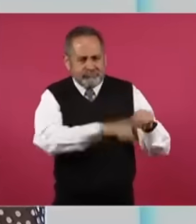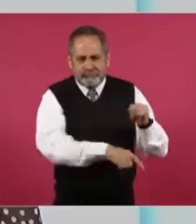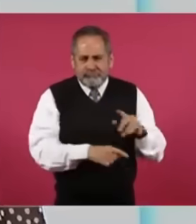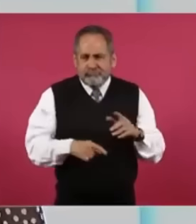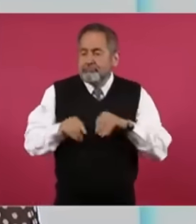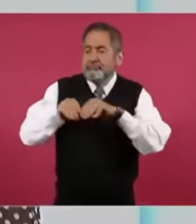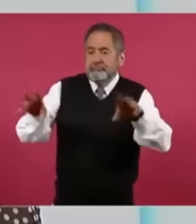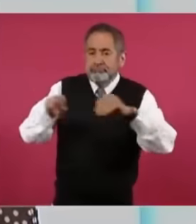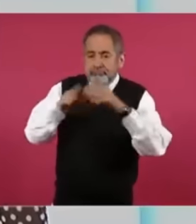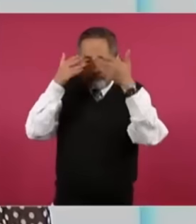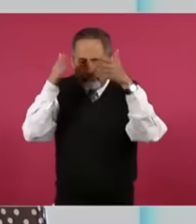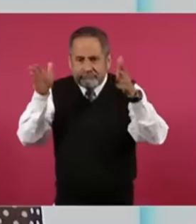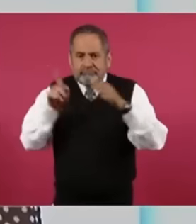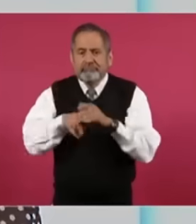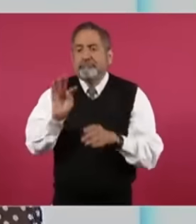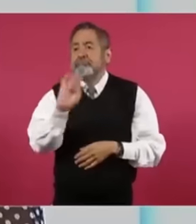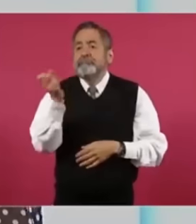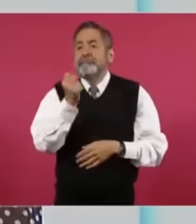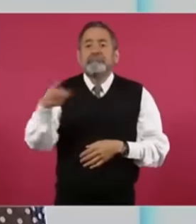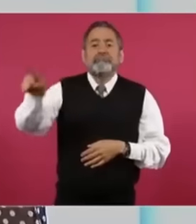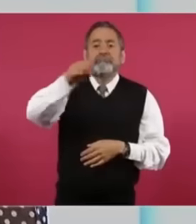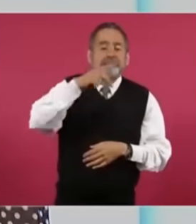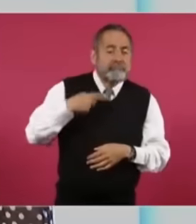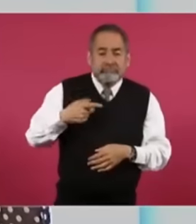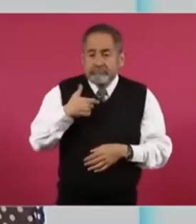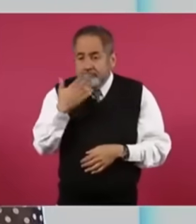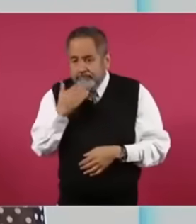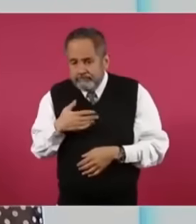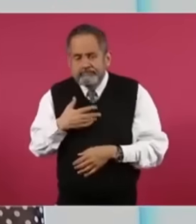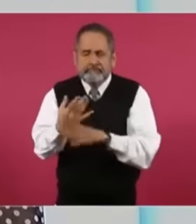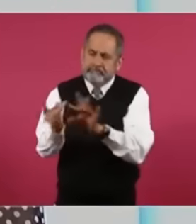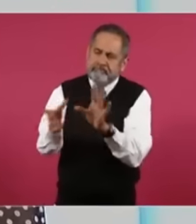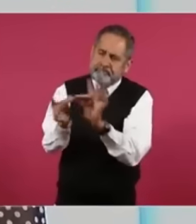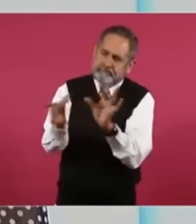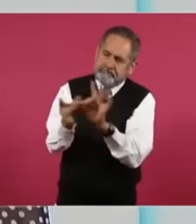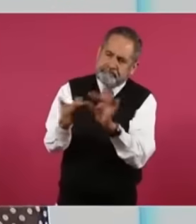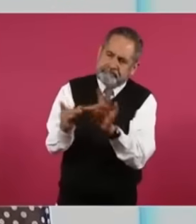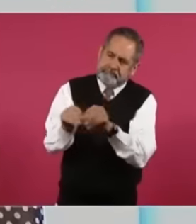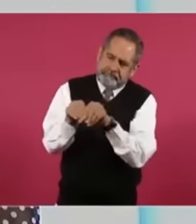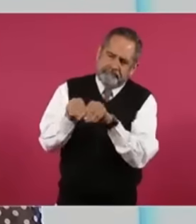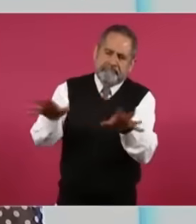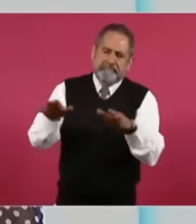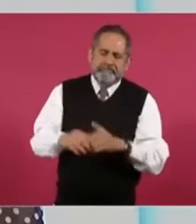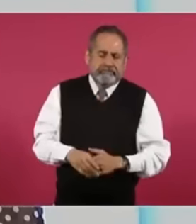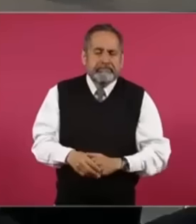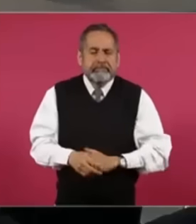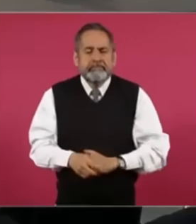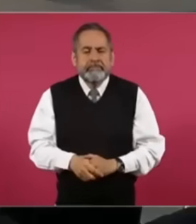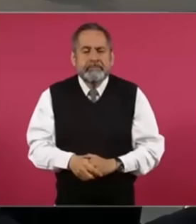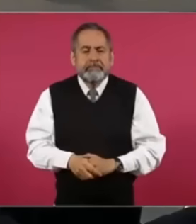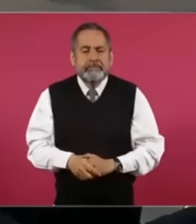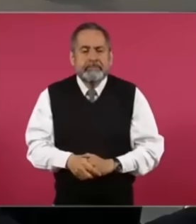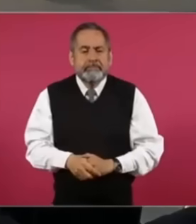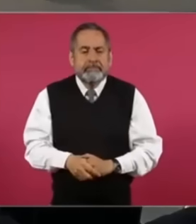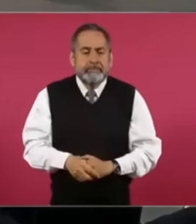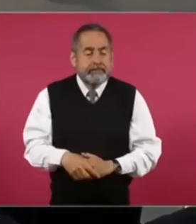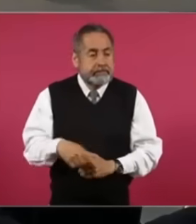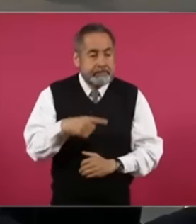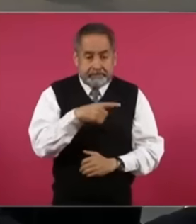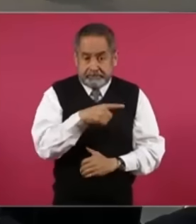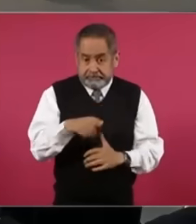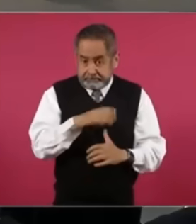población, que quizás no tiene acceso, se pueda enterar de información fidedigna. Pero esto no acaba